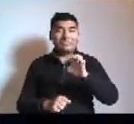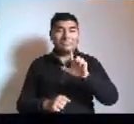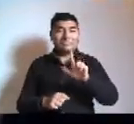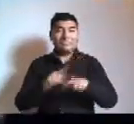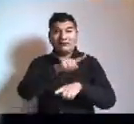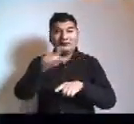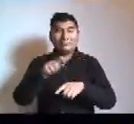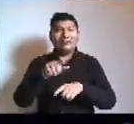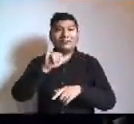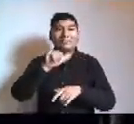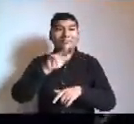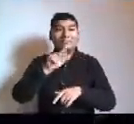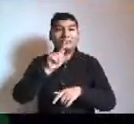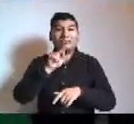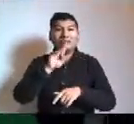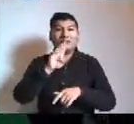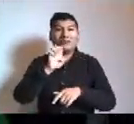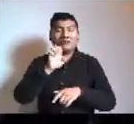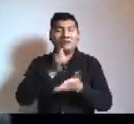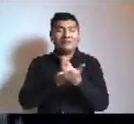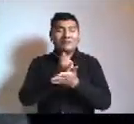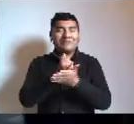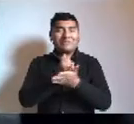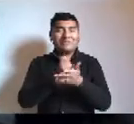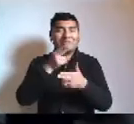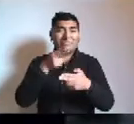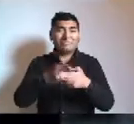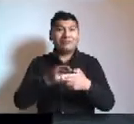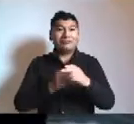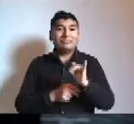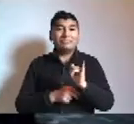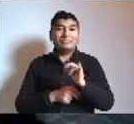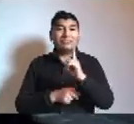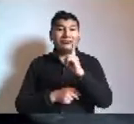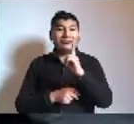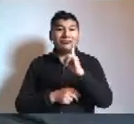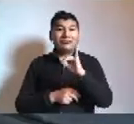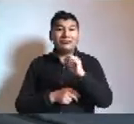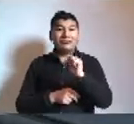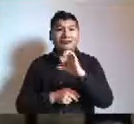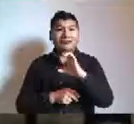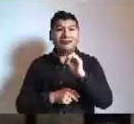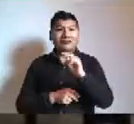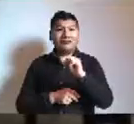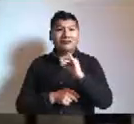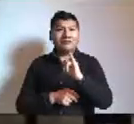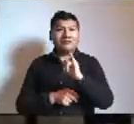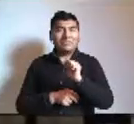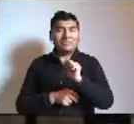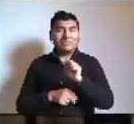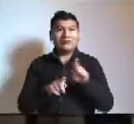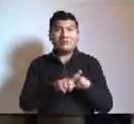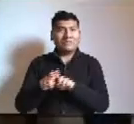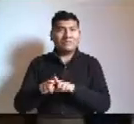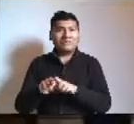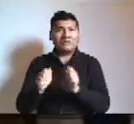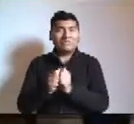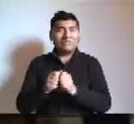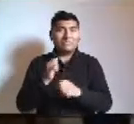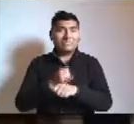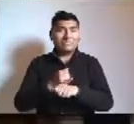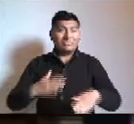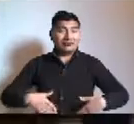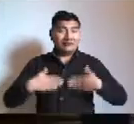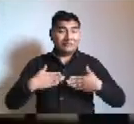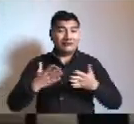en tiempo real, en el canal en Diaconía Multimedia en el YouTube, y a través de Radio Iglesia Viva en el